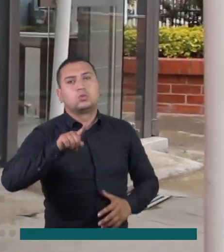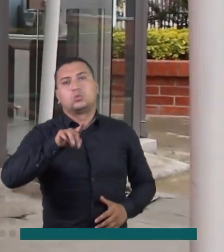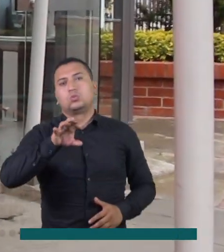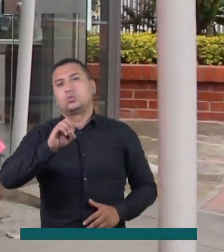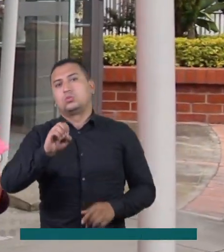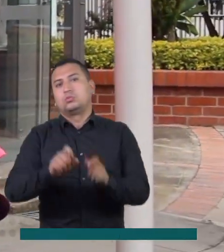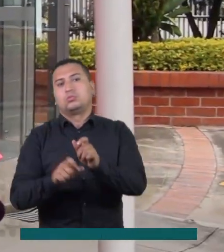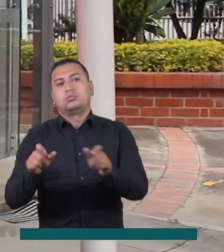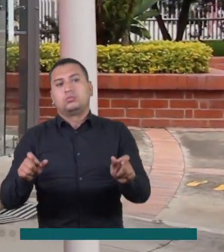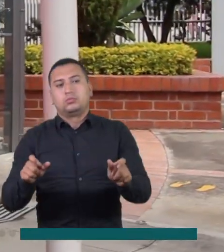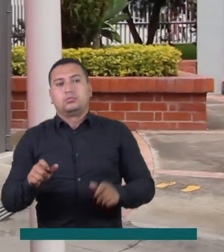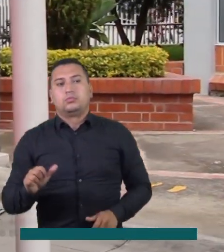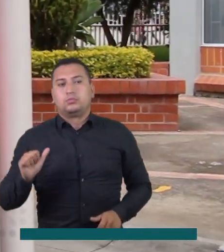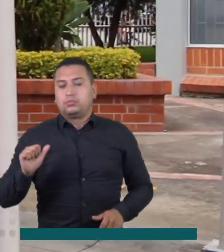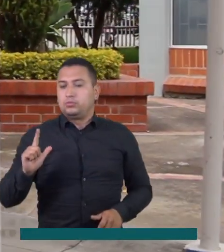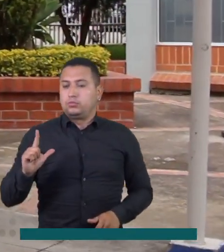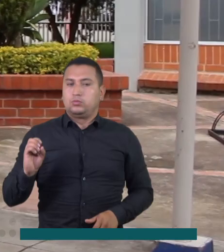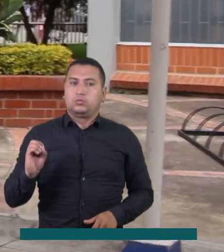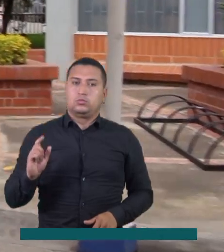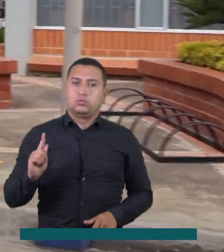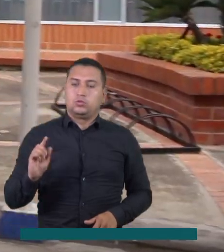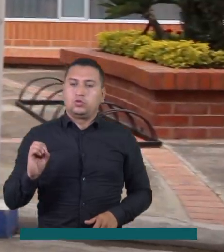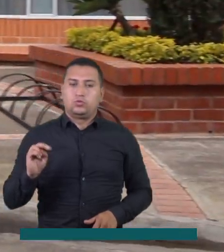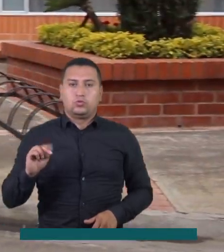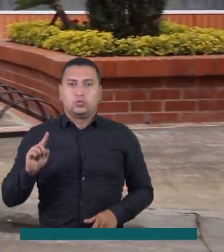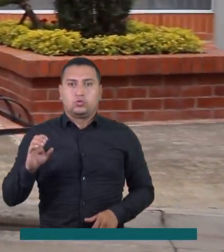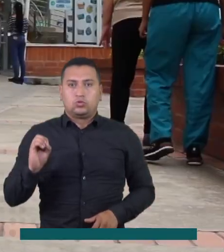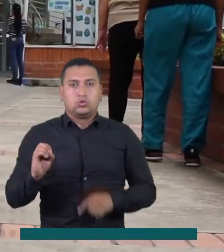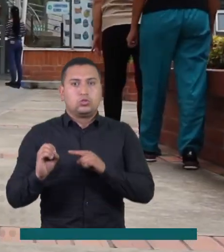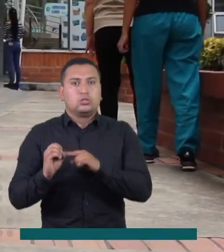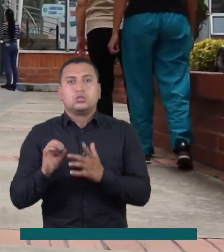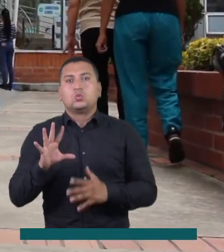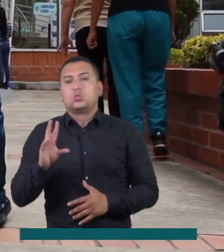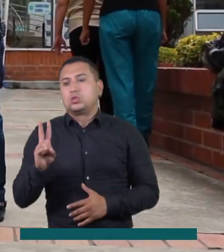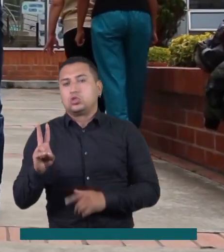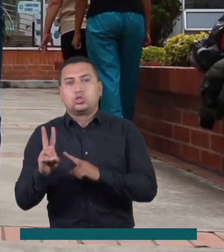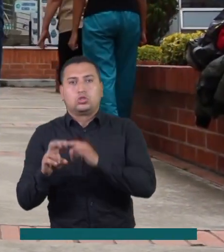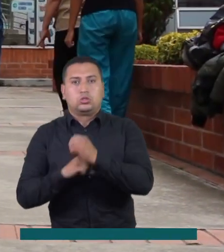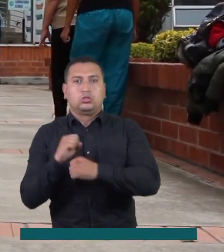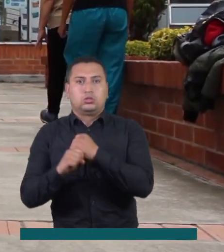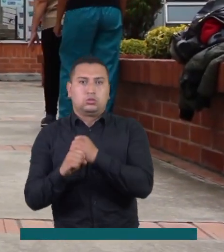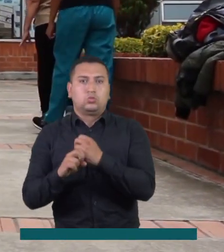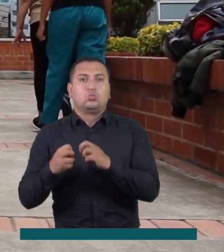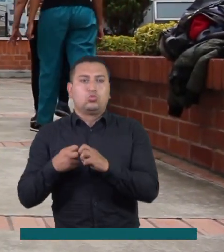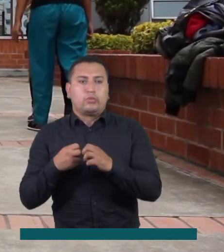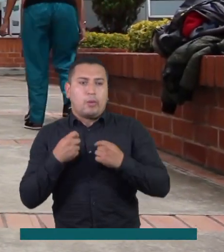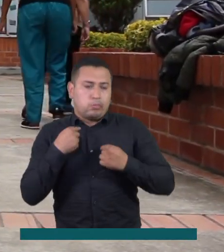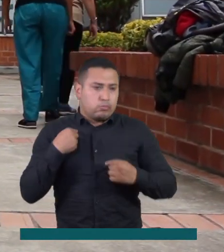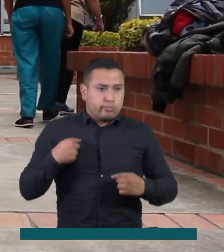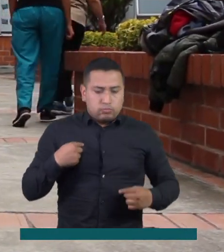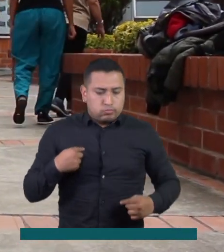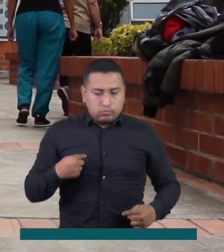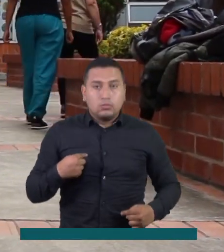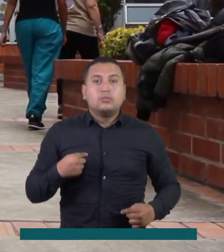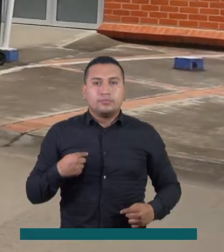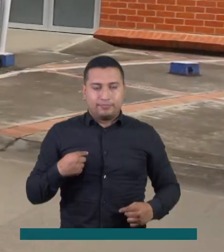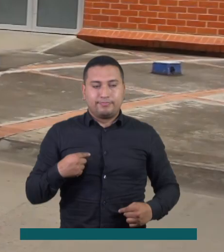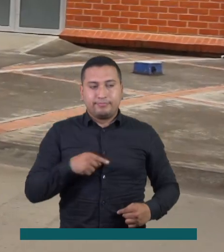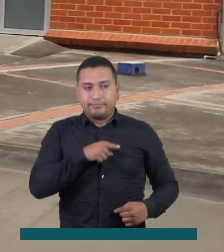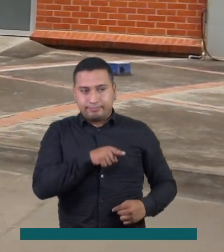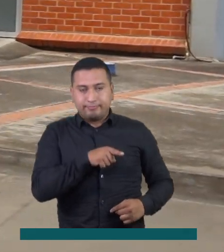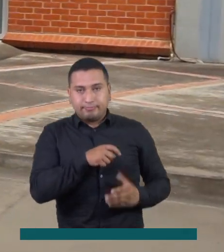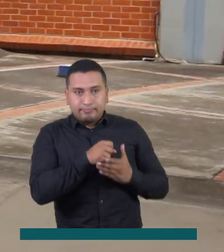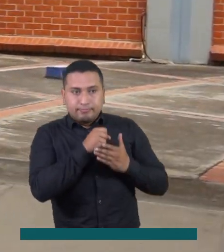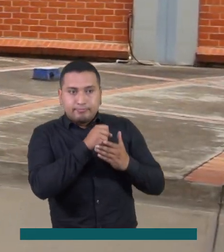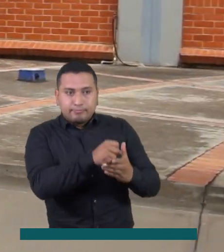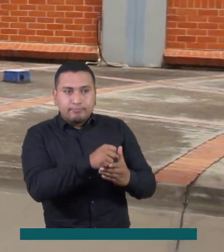Alfonso Porfirio es un campesino de 52 años de edad, con varios problemas físicos y es una de las miles de personas que en Colombia